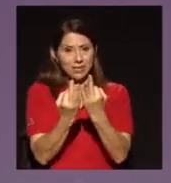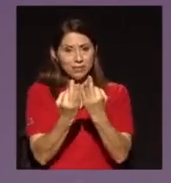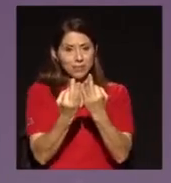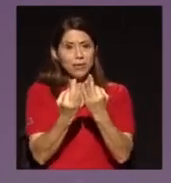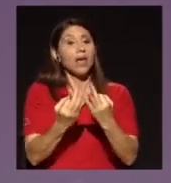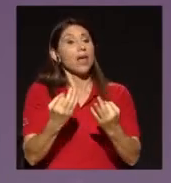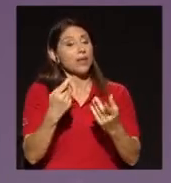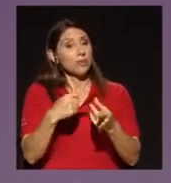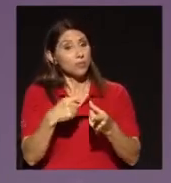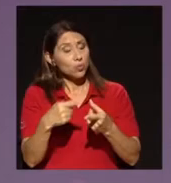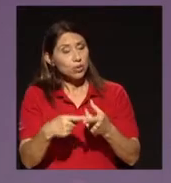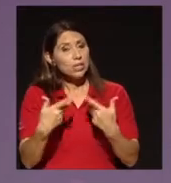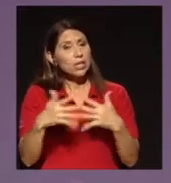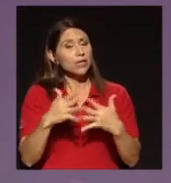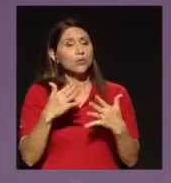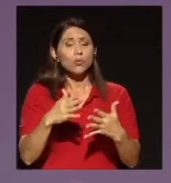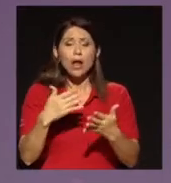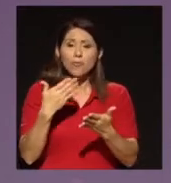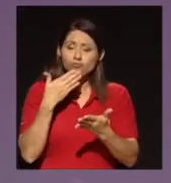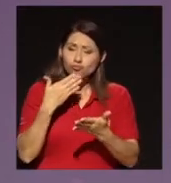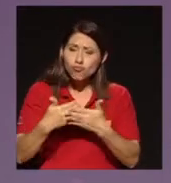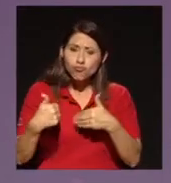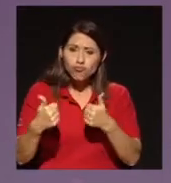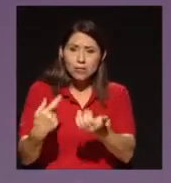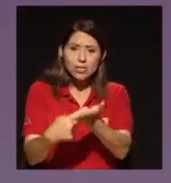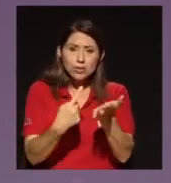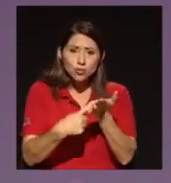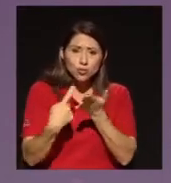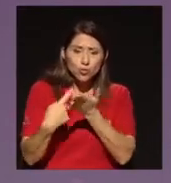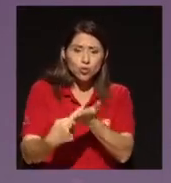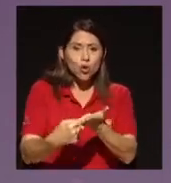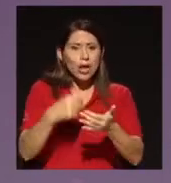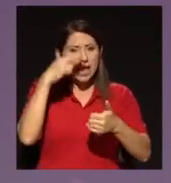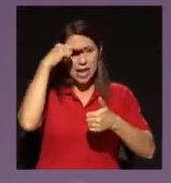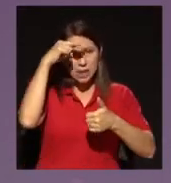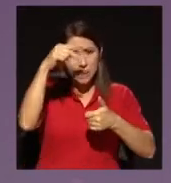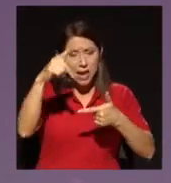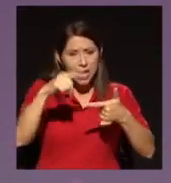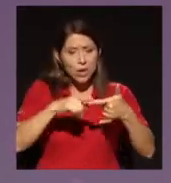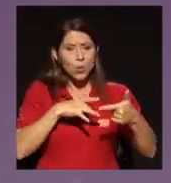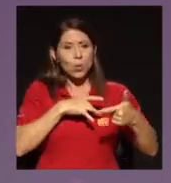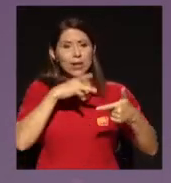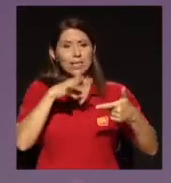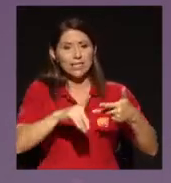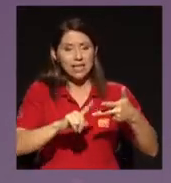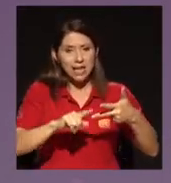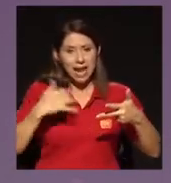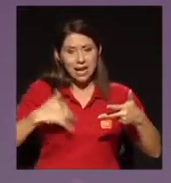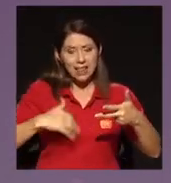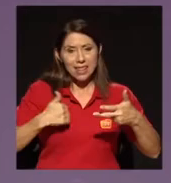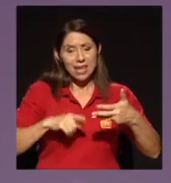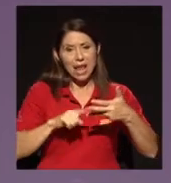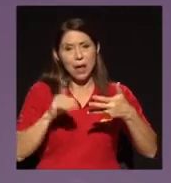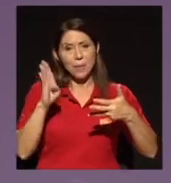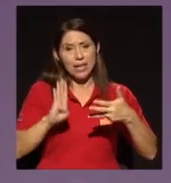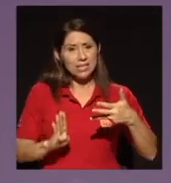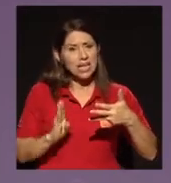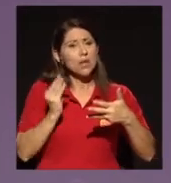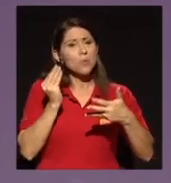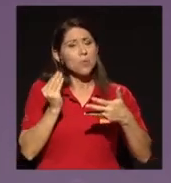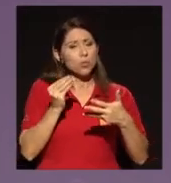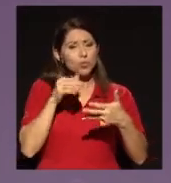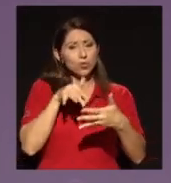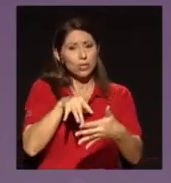una discusión muy rica, hay muchos estudios en México, en Chile, Argentina, Brasil, y